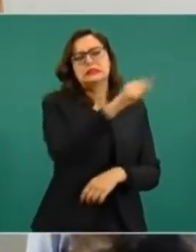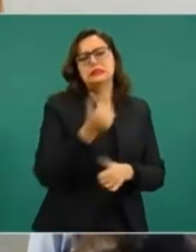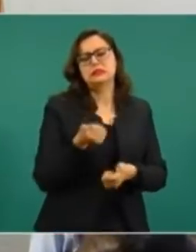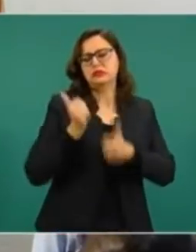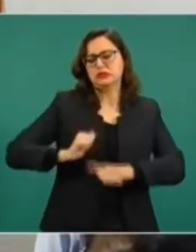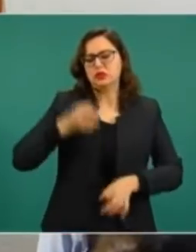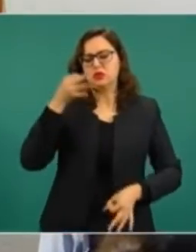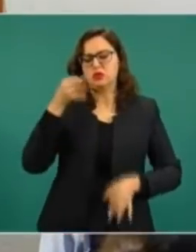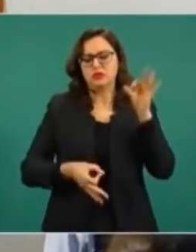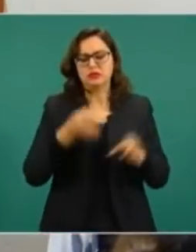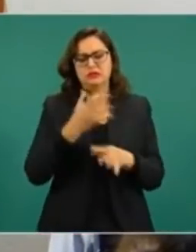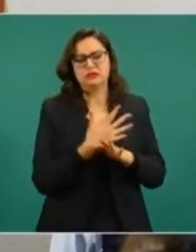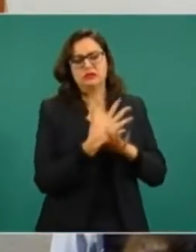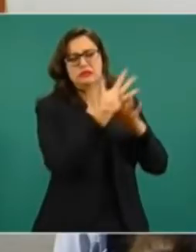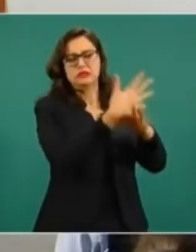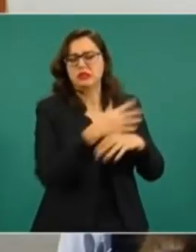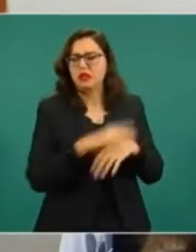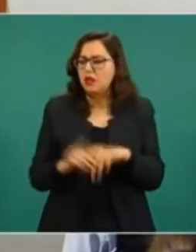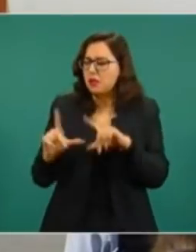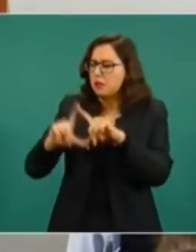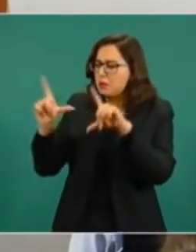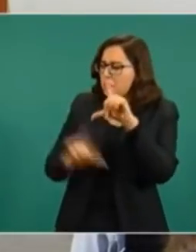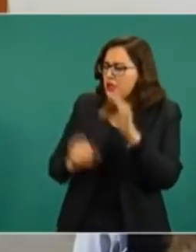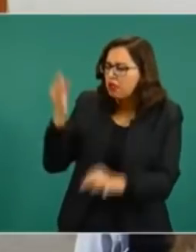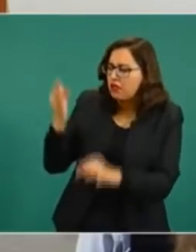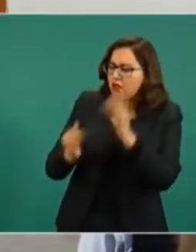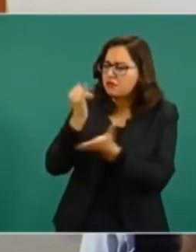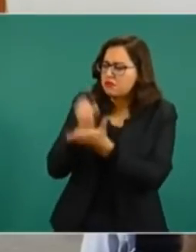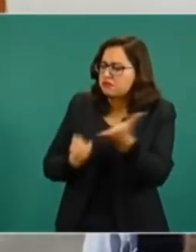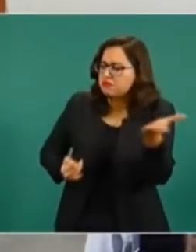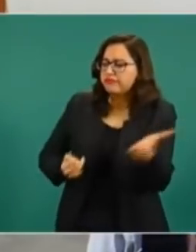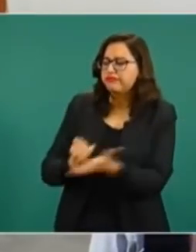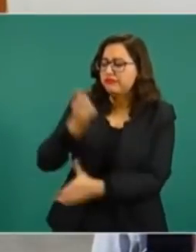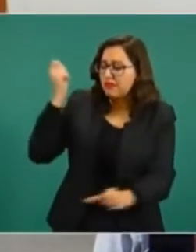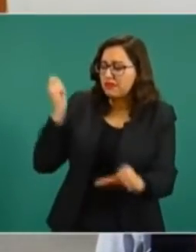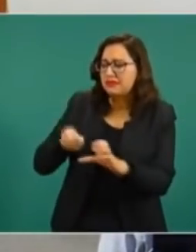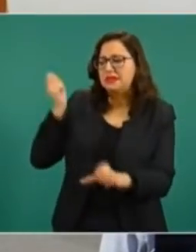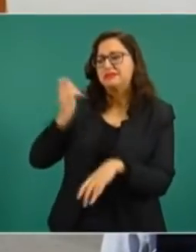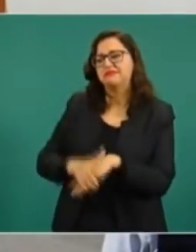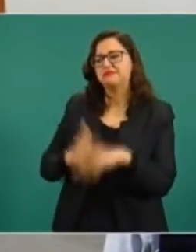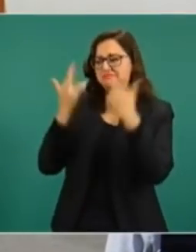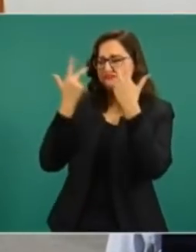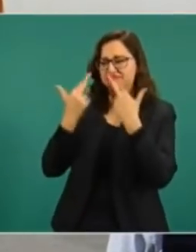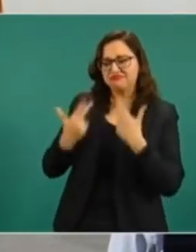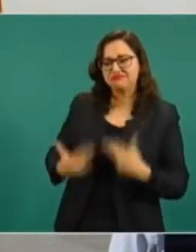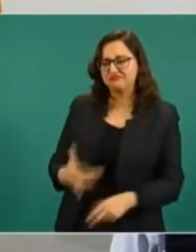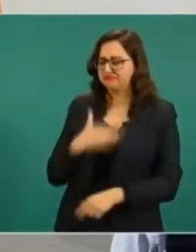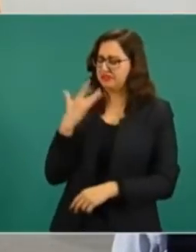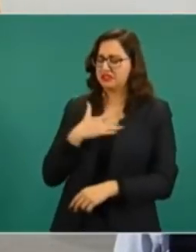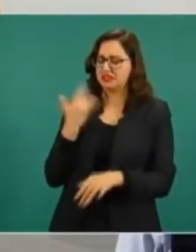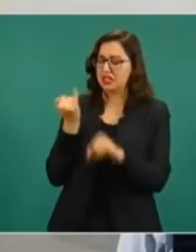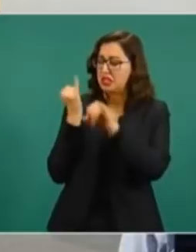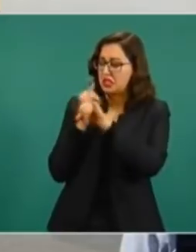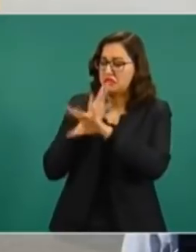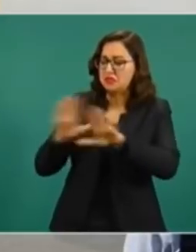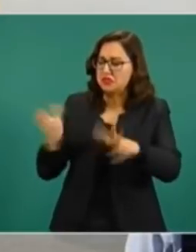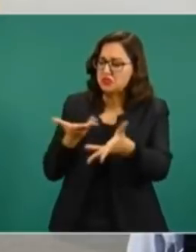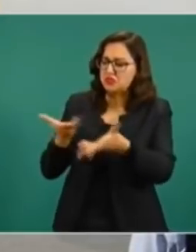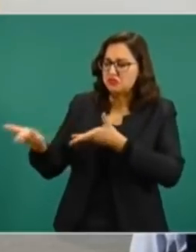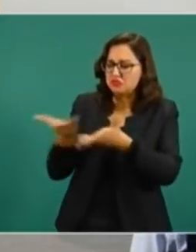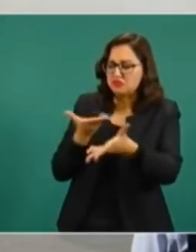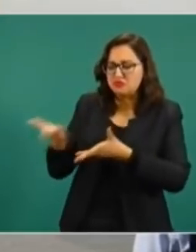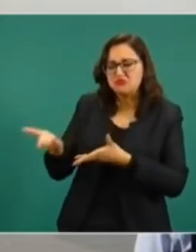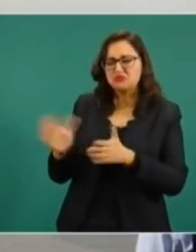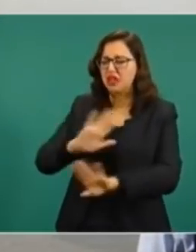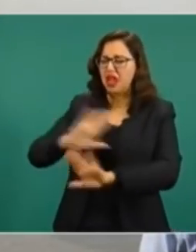que están decepcionados por la decisión de la Fiscalía, sí, y que analiza ya no compartir la investigación que realiza contra los